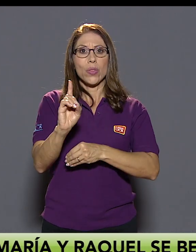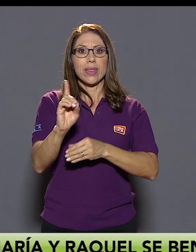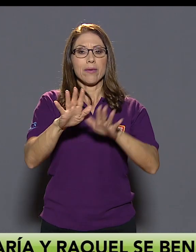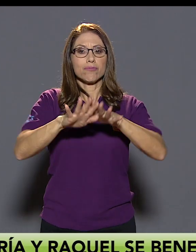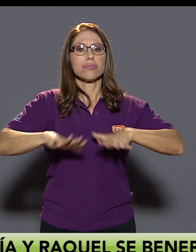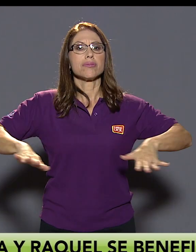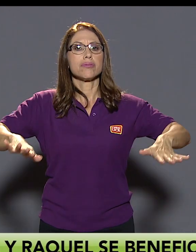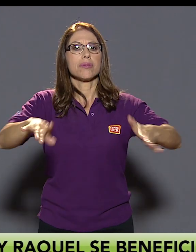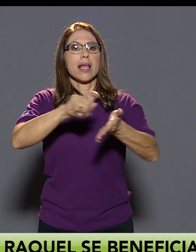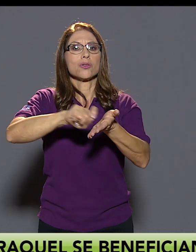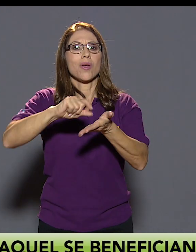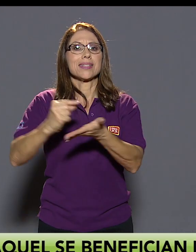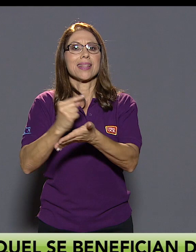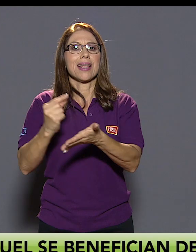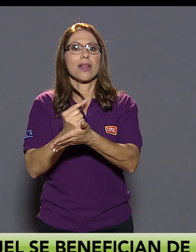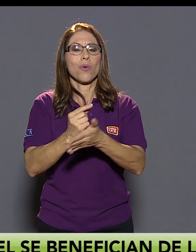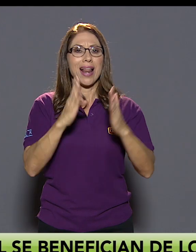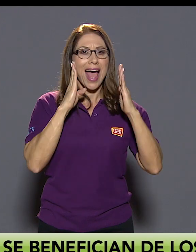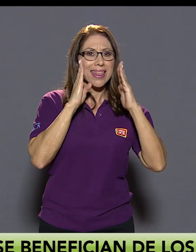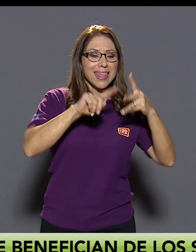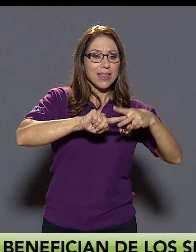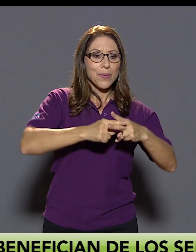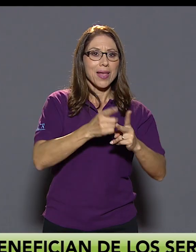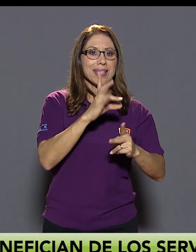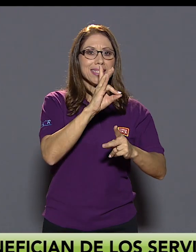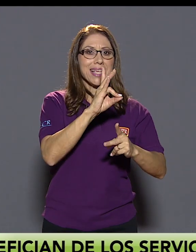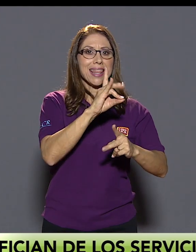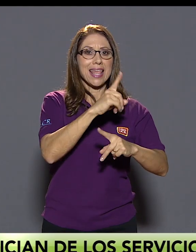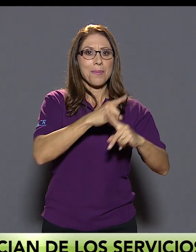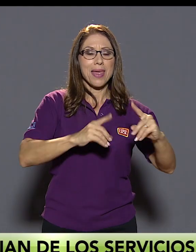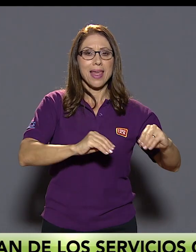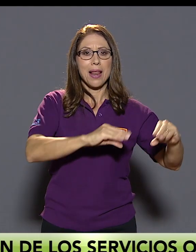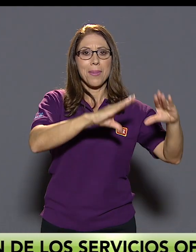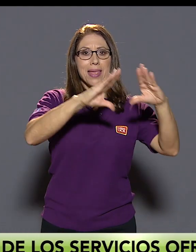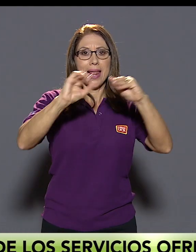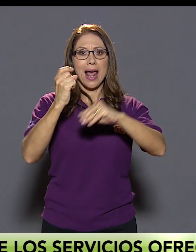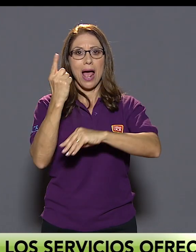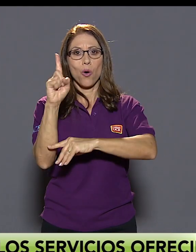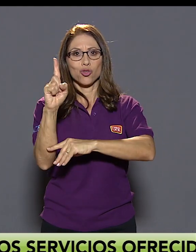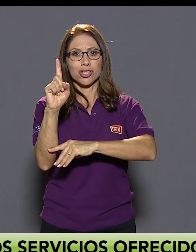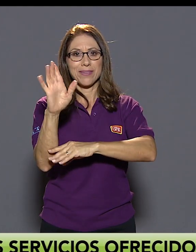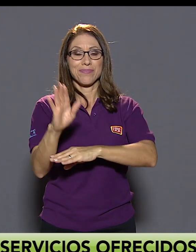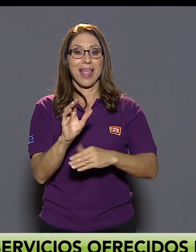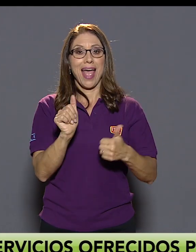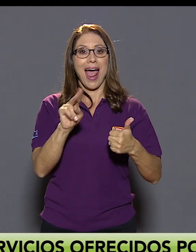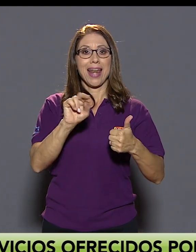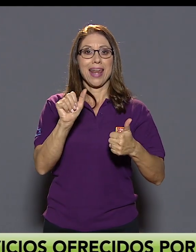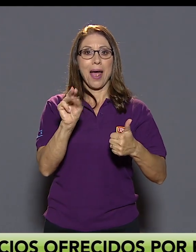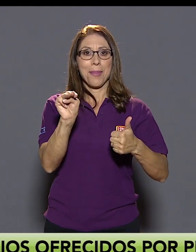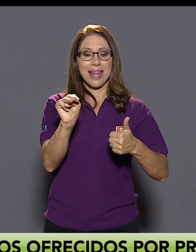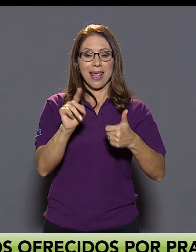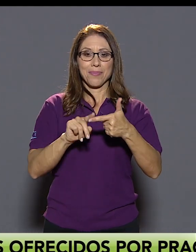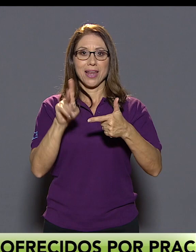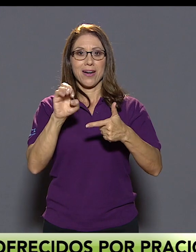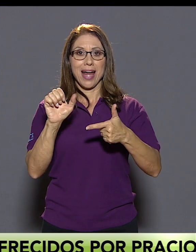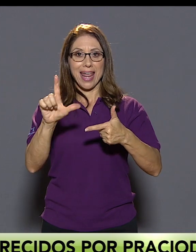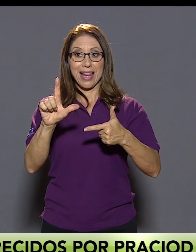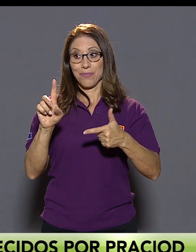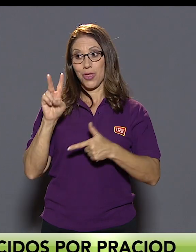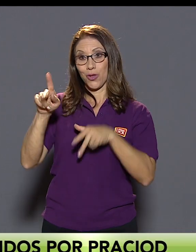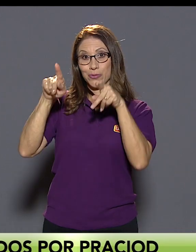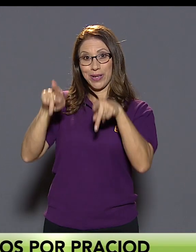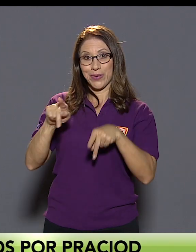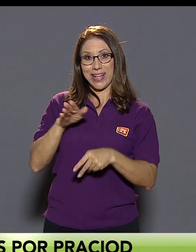Escuela Centenovel y atiende de 7:30 a 11 de la mañana. Ana María y Raquel son dos de las pacientes que acuden